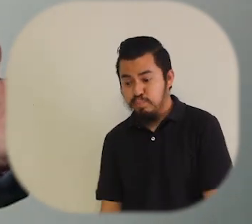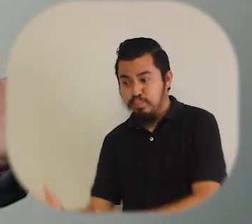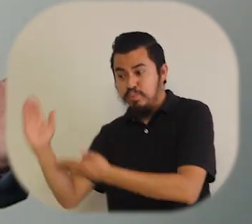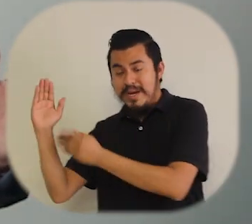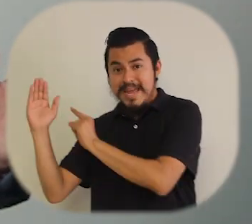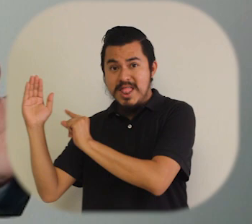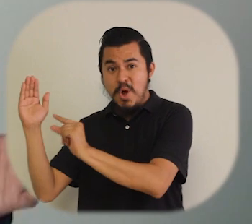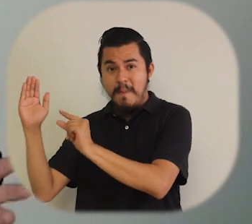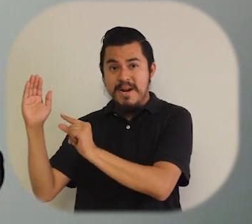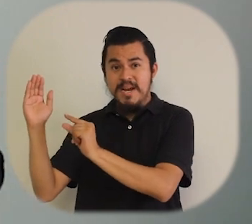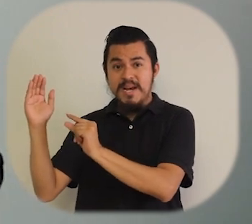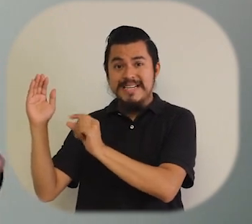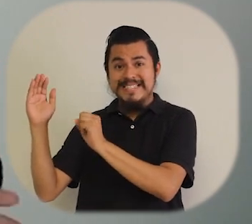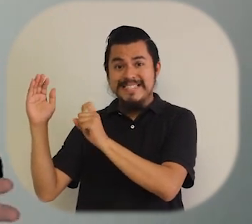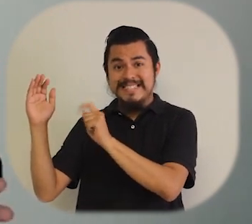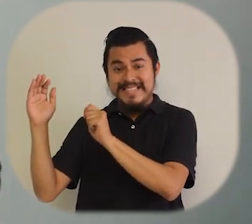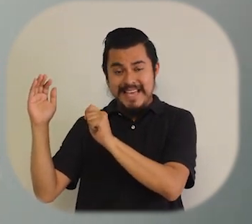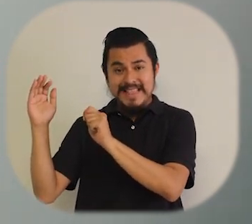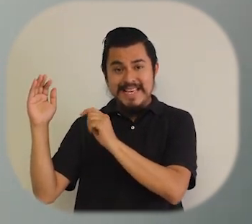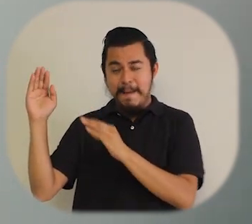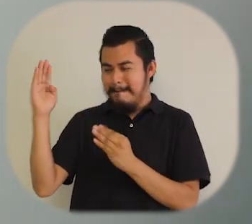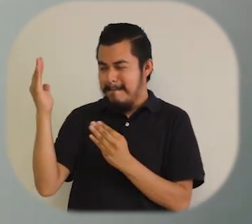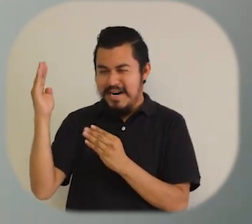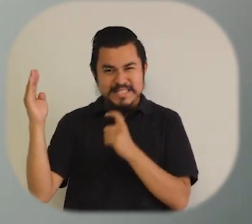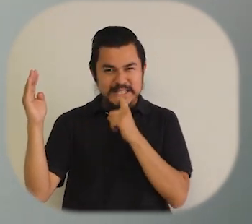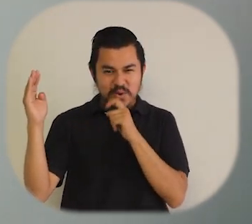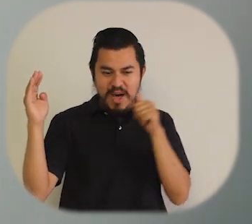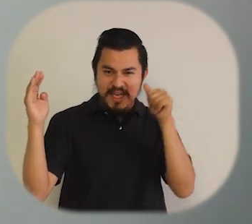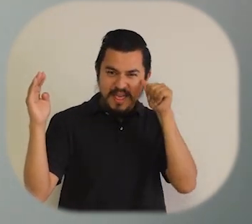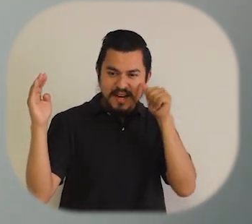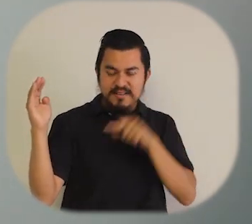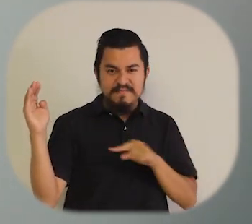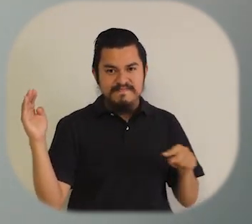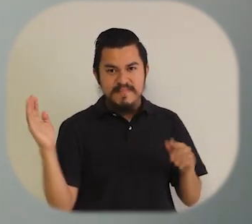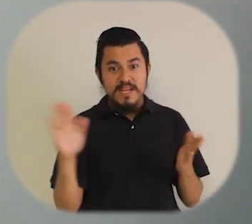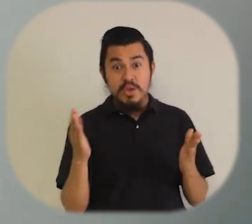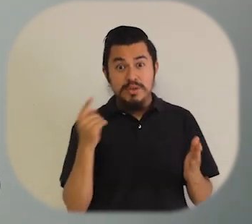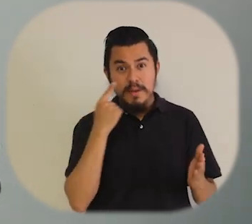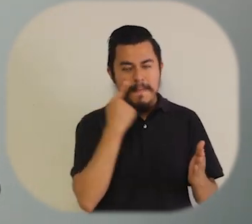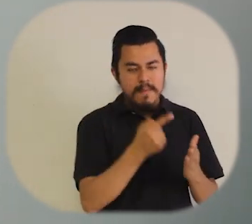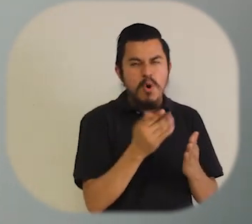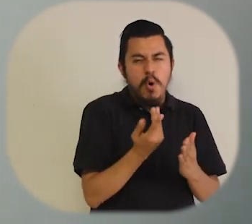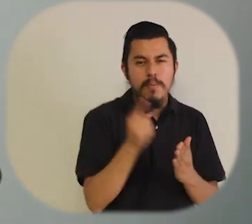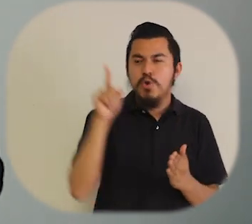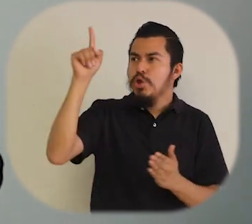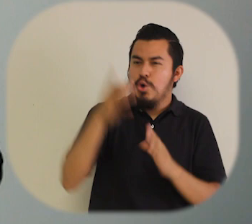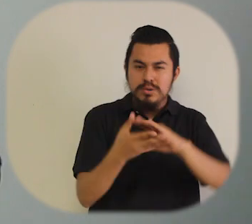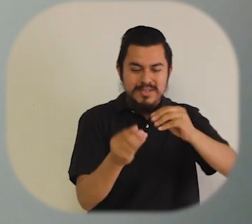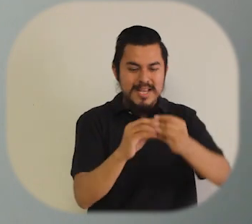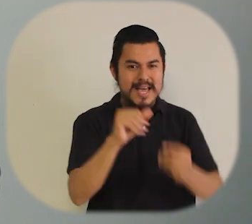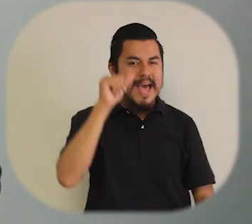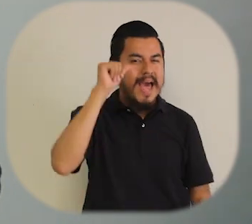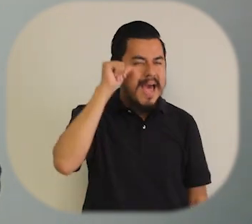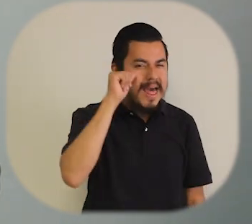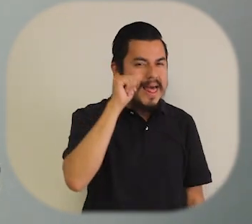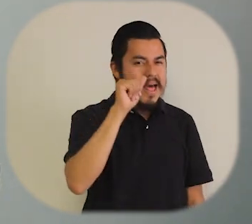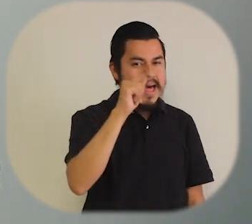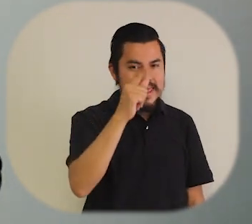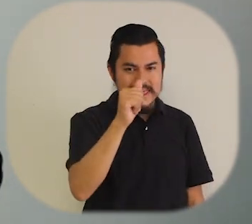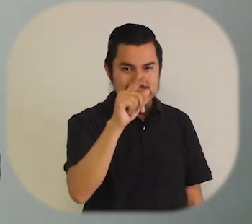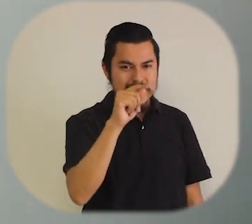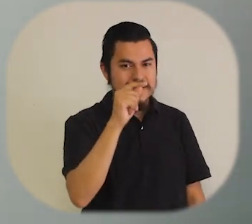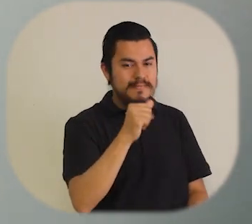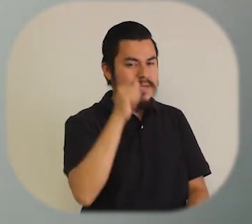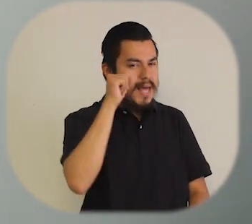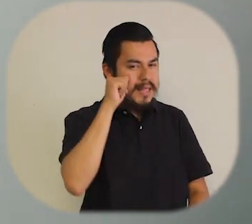estructura, vemos que lo mismo aplica a Génesis 1, 26 a 28. Vemos que cuando Dios creó a Adán fue a su imagen y a su semejanza. ¿Qué quiere